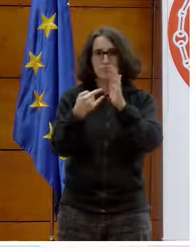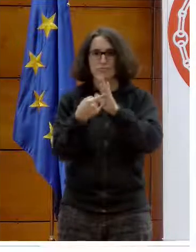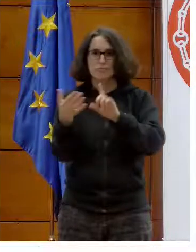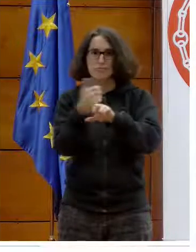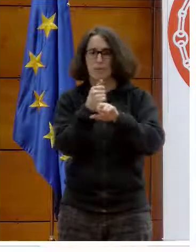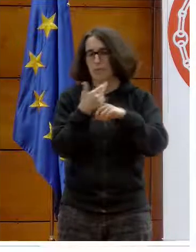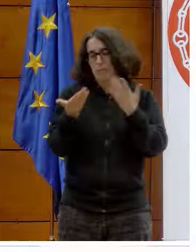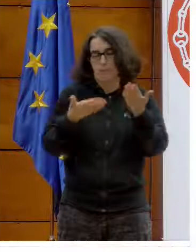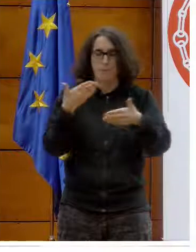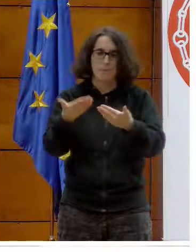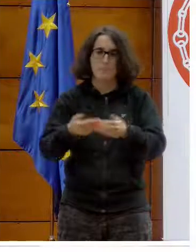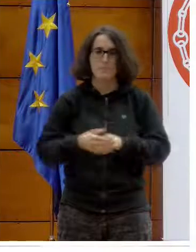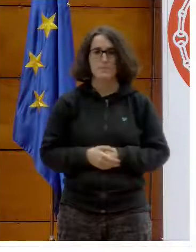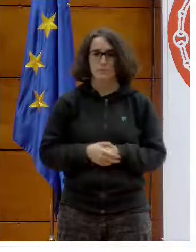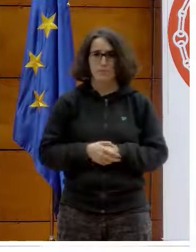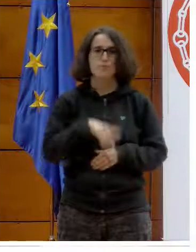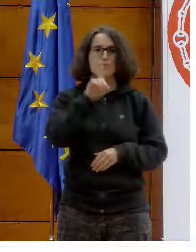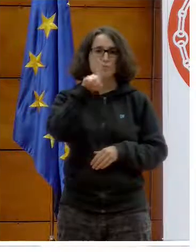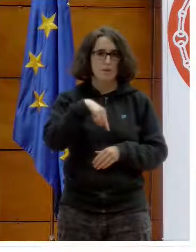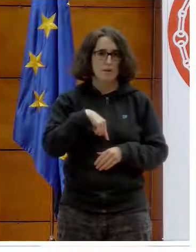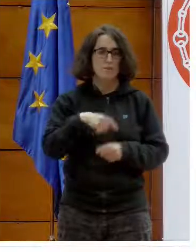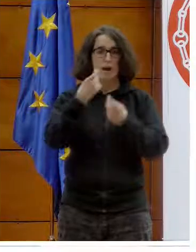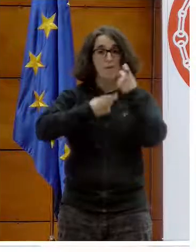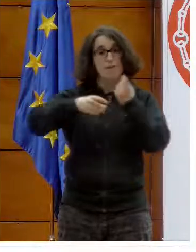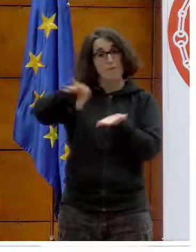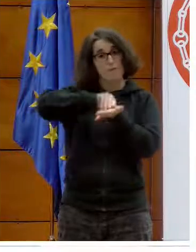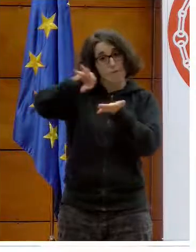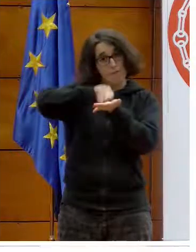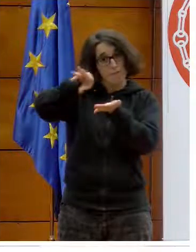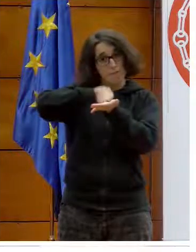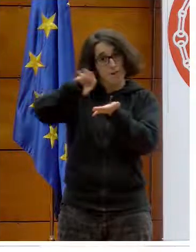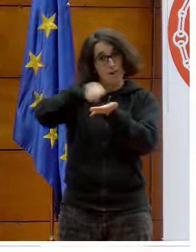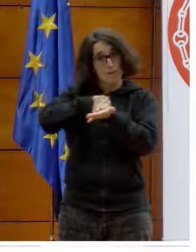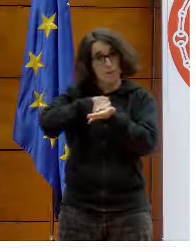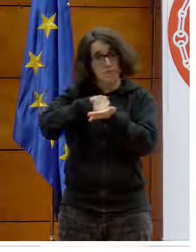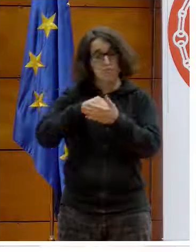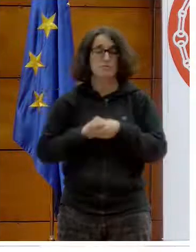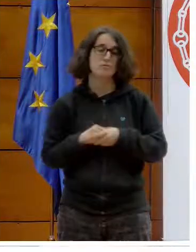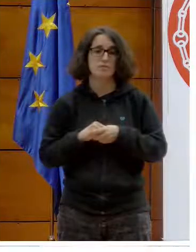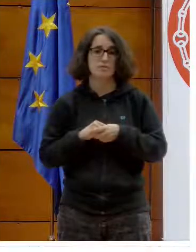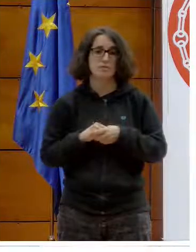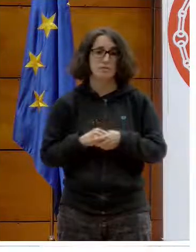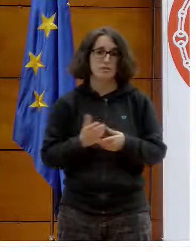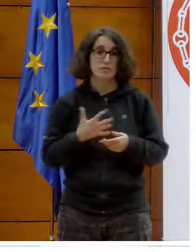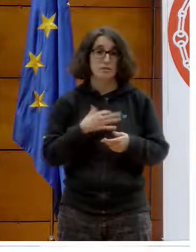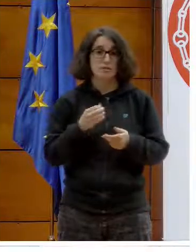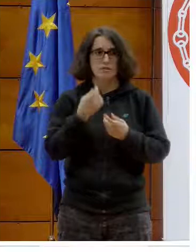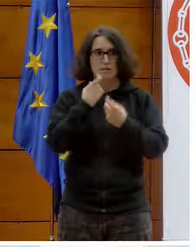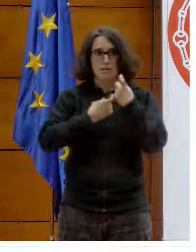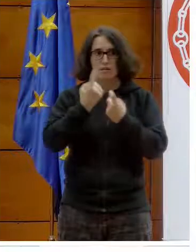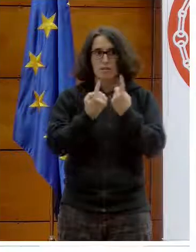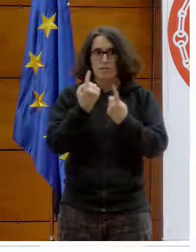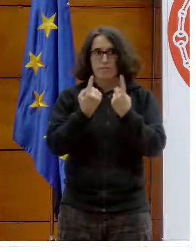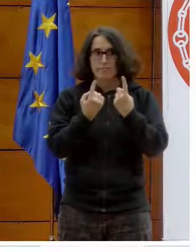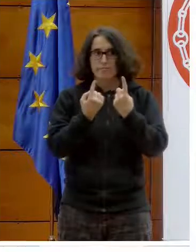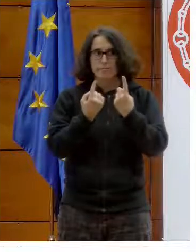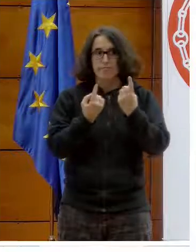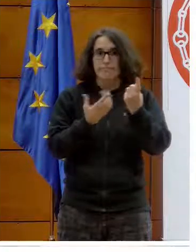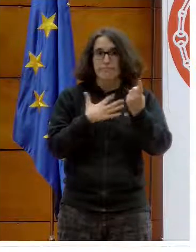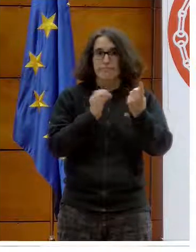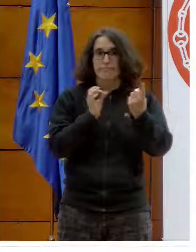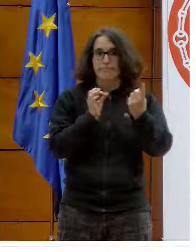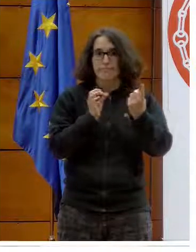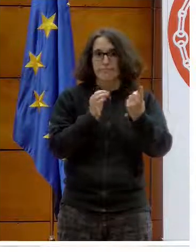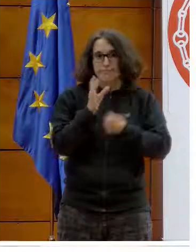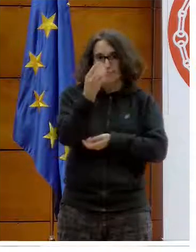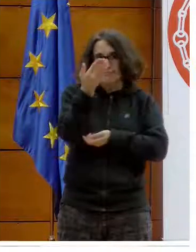persona. Y además recogeremos pues, toda esa información que quizás se nos pueda escapar, pero que sea importante para el